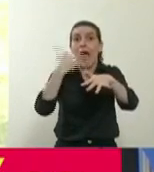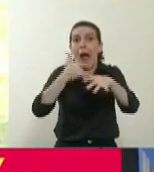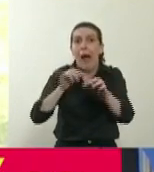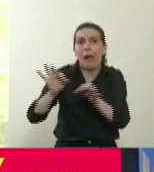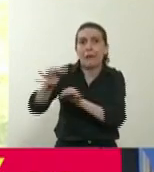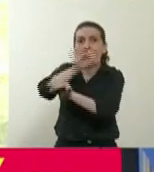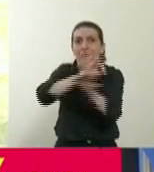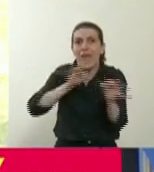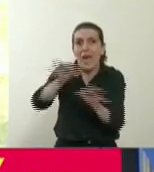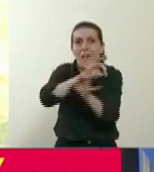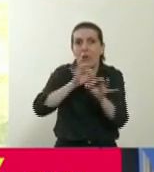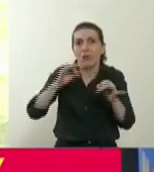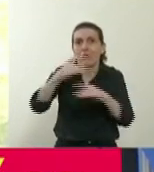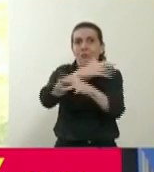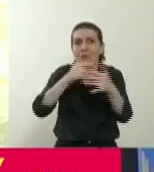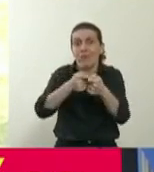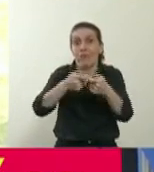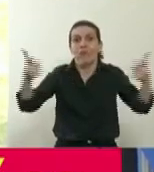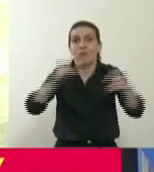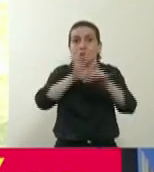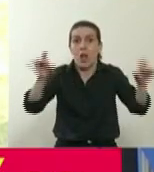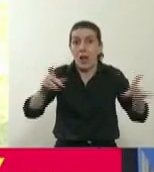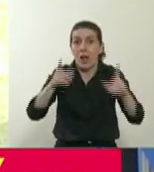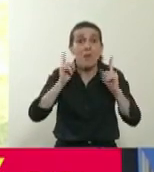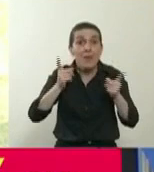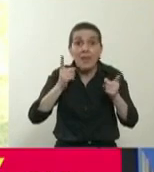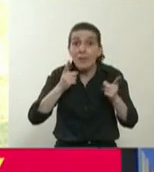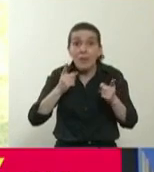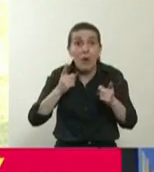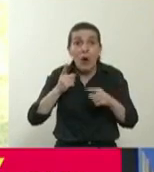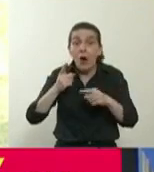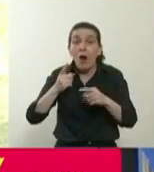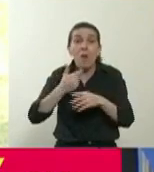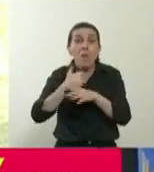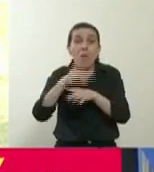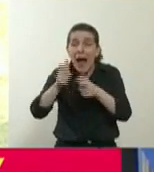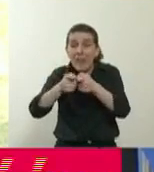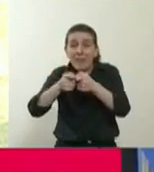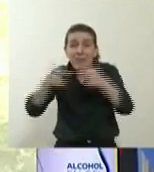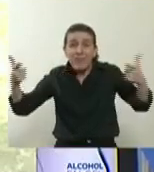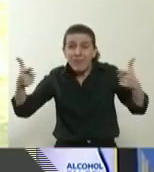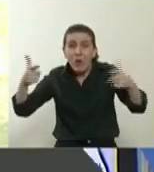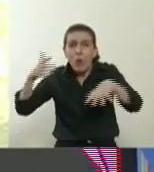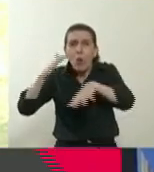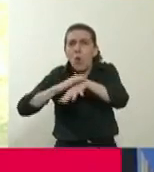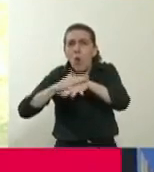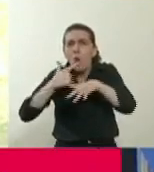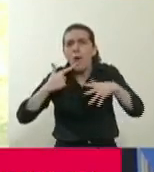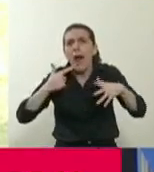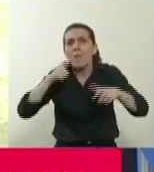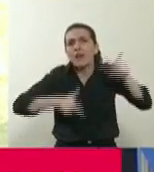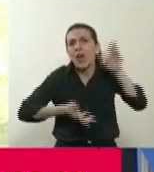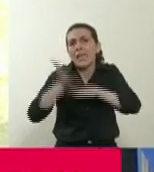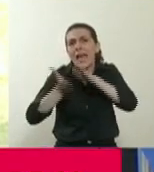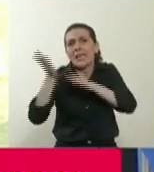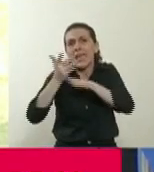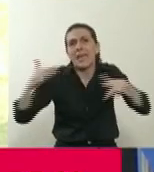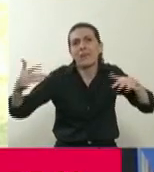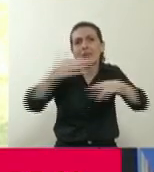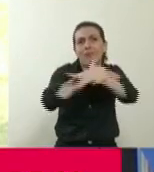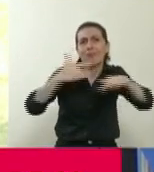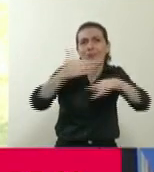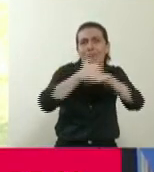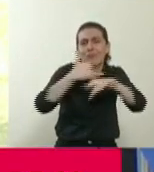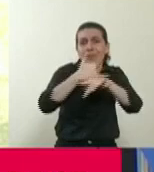La circulación se ha convertido en el mayor enemigo para poder superar esta situación